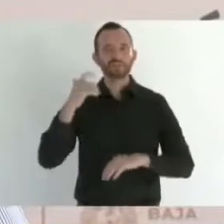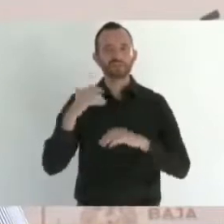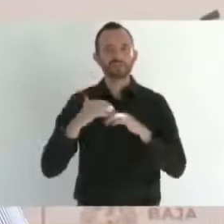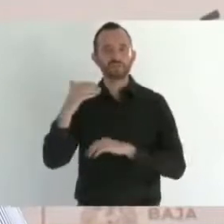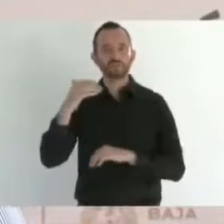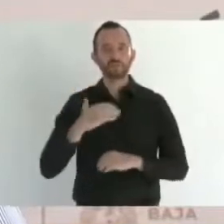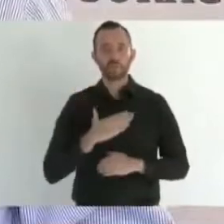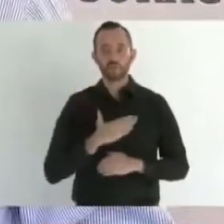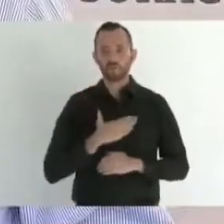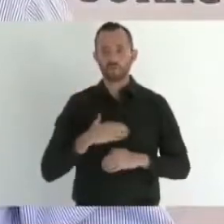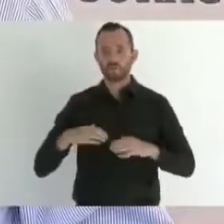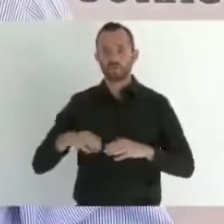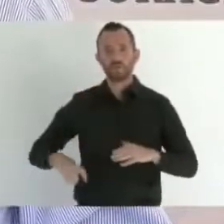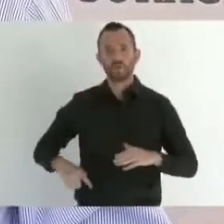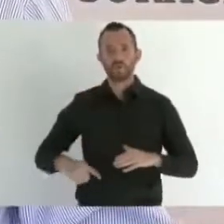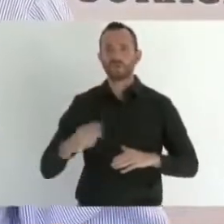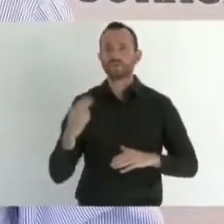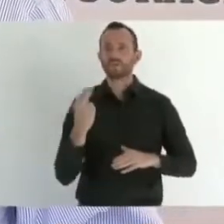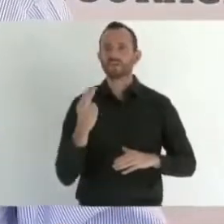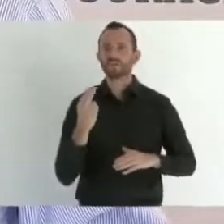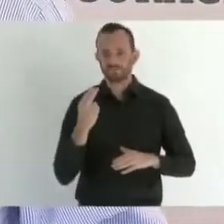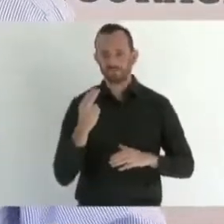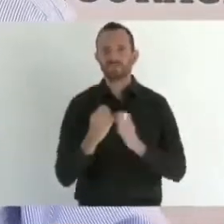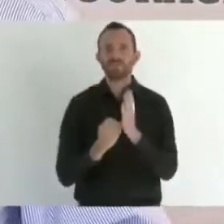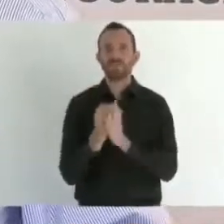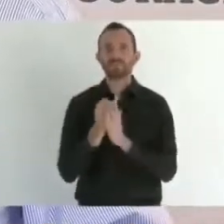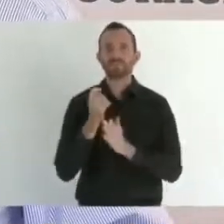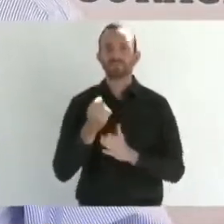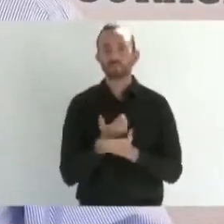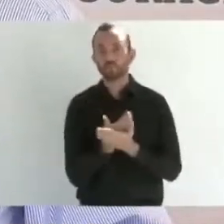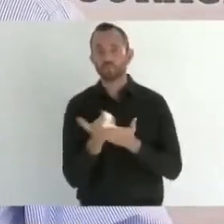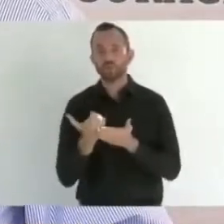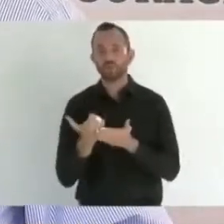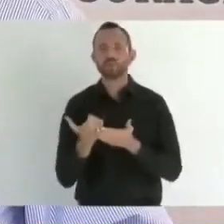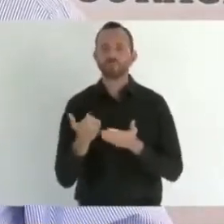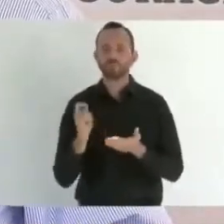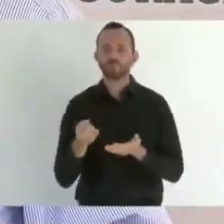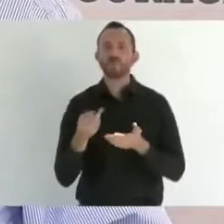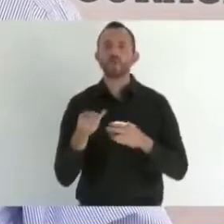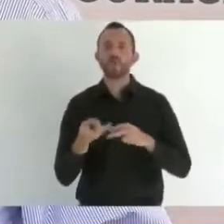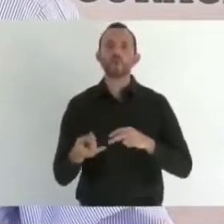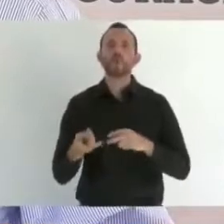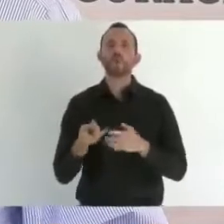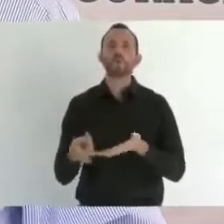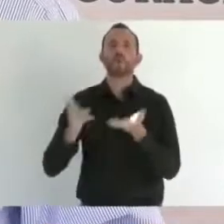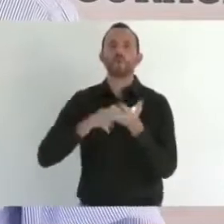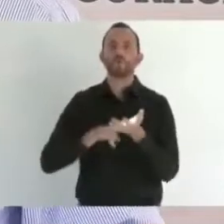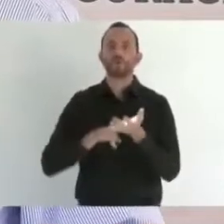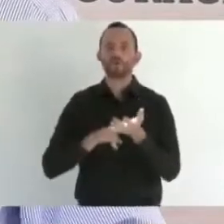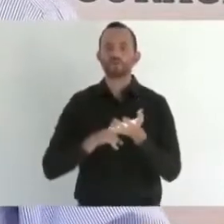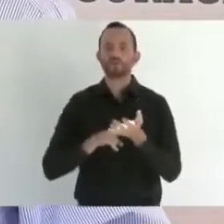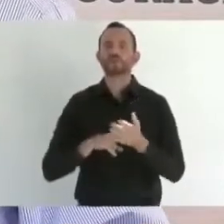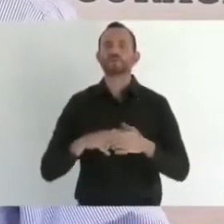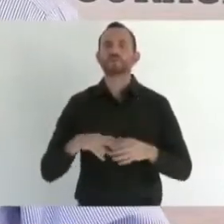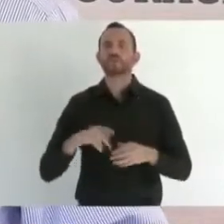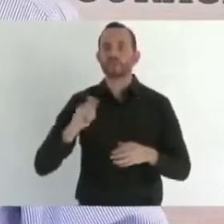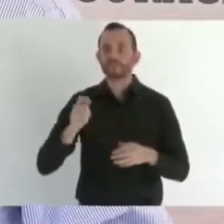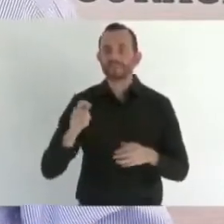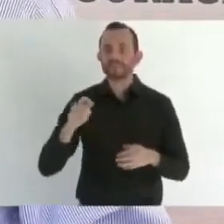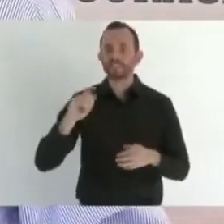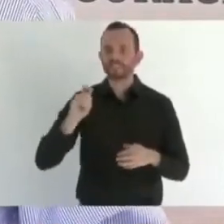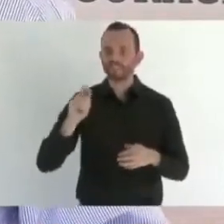doble no es el 50 es el 100% pero de todas maneras